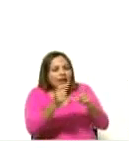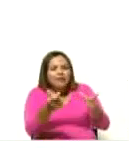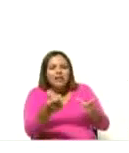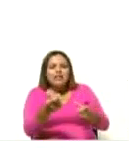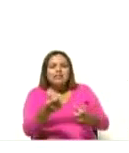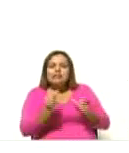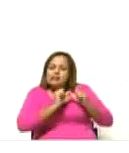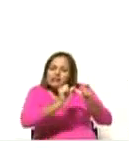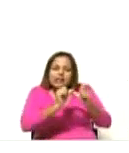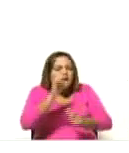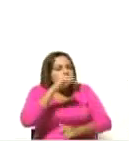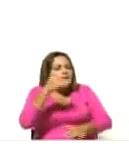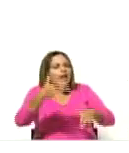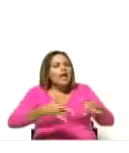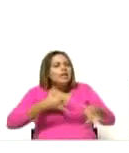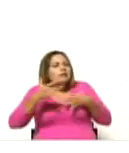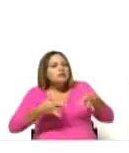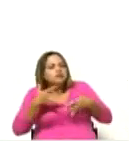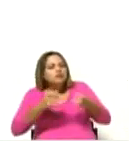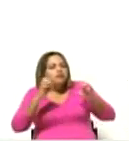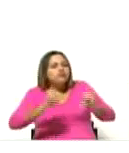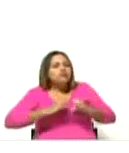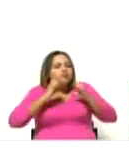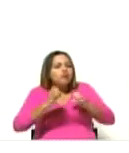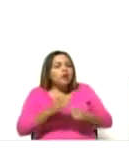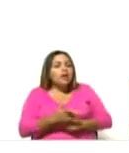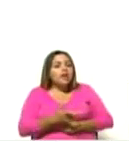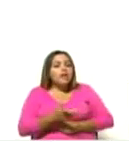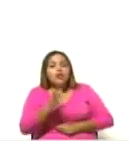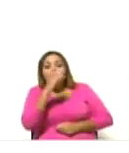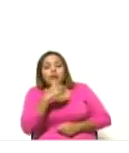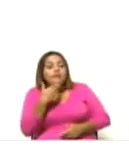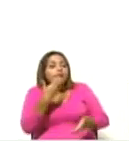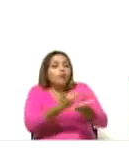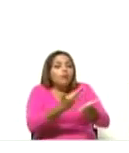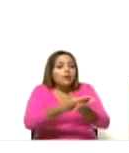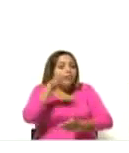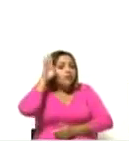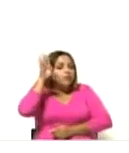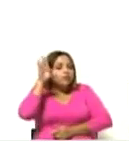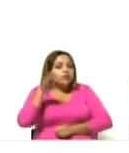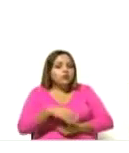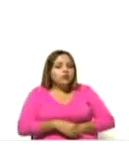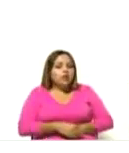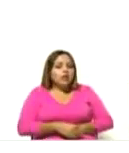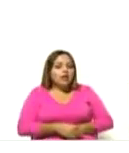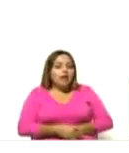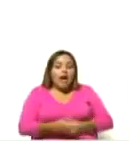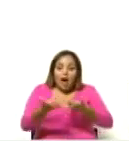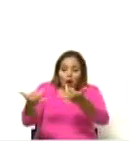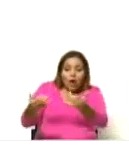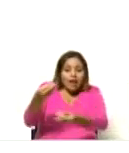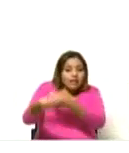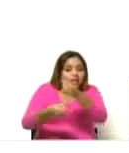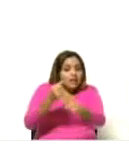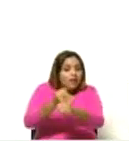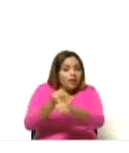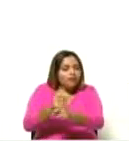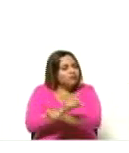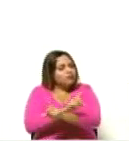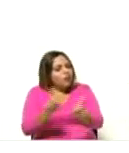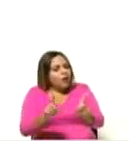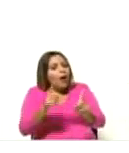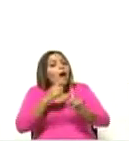el discurso sigue sin ofertar un futuro. No basta con lo que hagas.